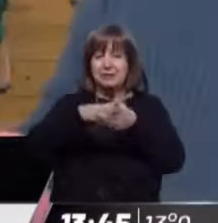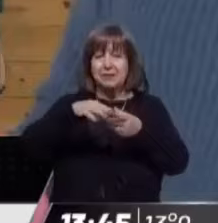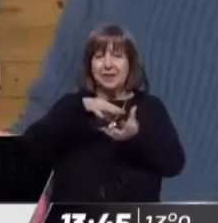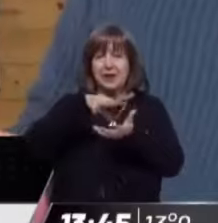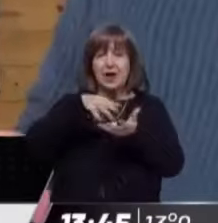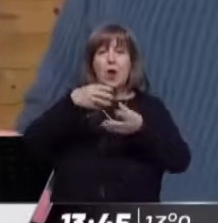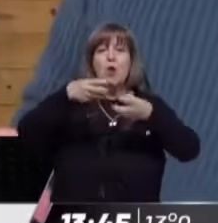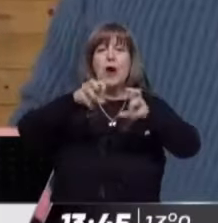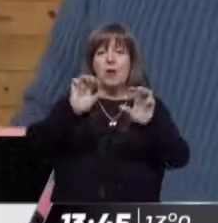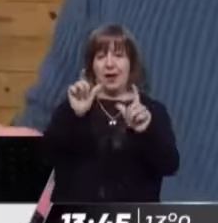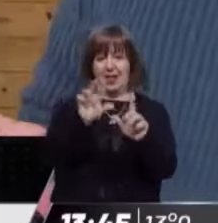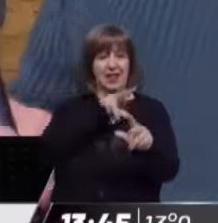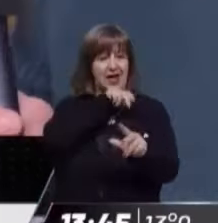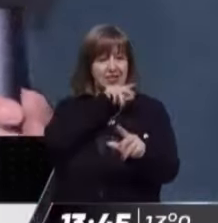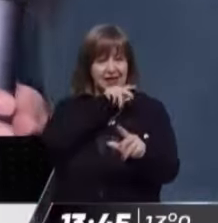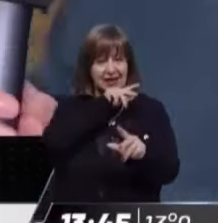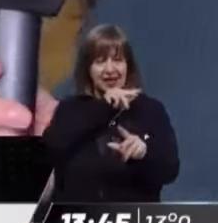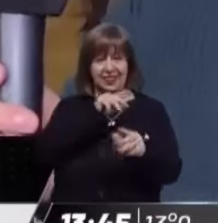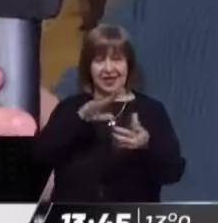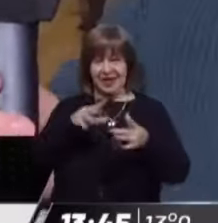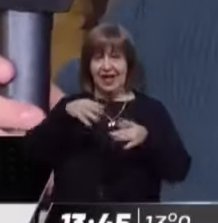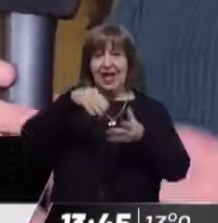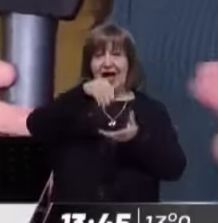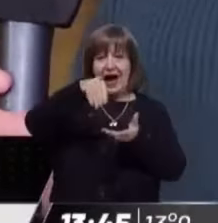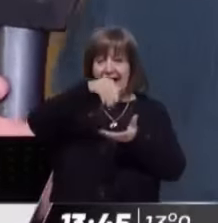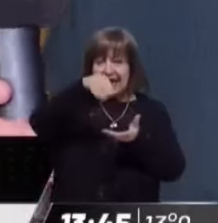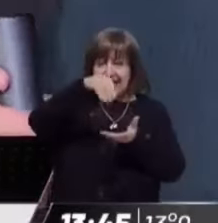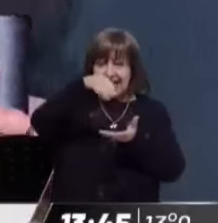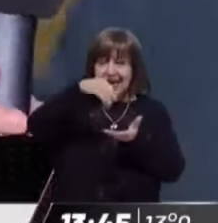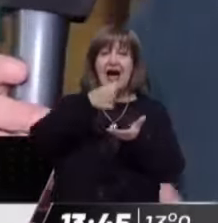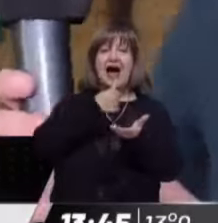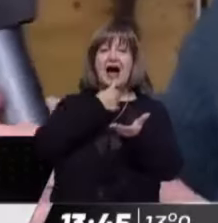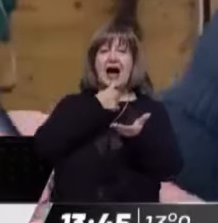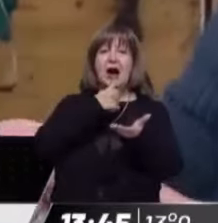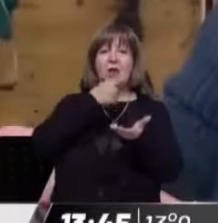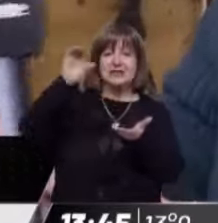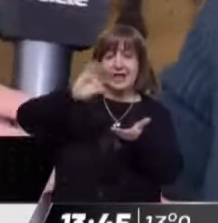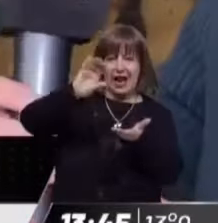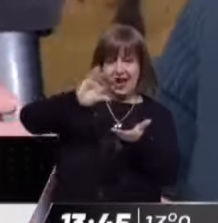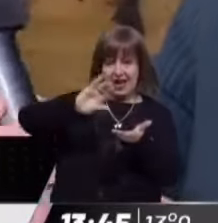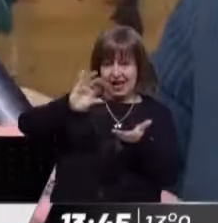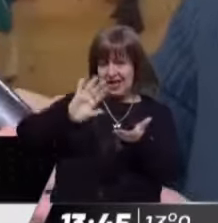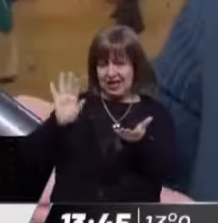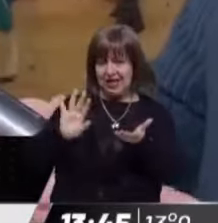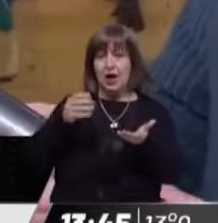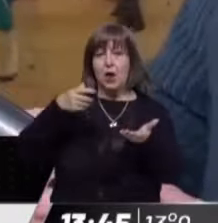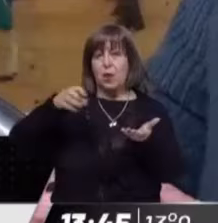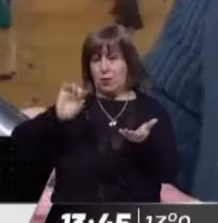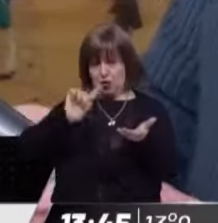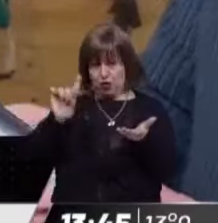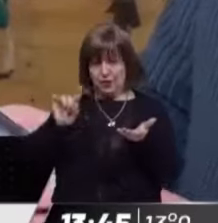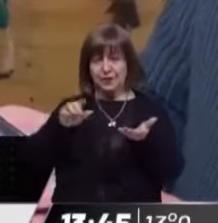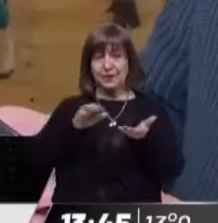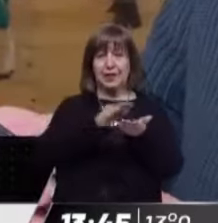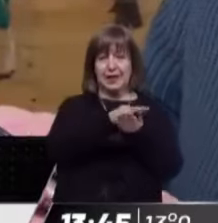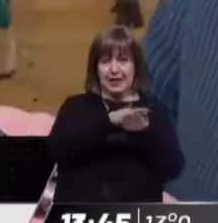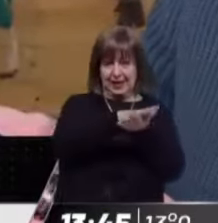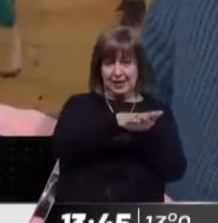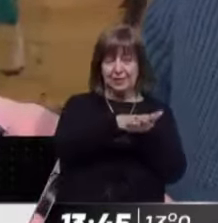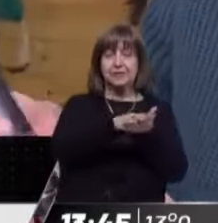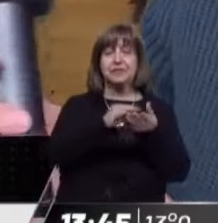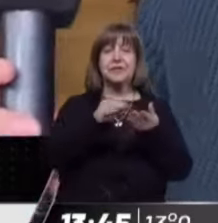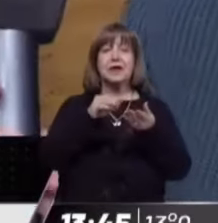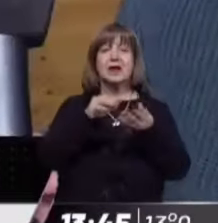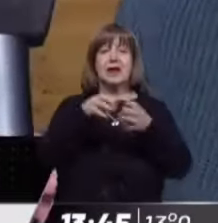pero no lleva huevo. La masa no lleva huevo, sí, nosotros harina, a toda masa le ponemos huevo. Claro, la de pasta siempre lleva